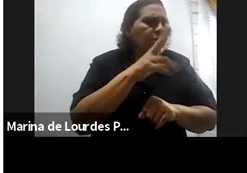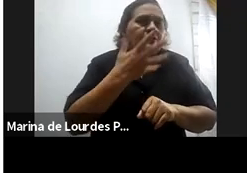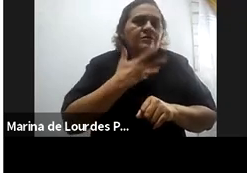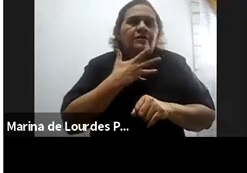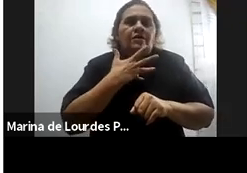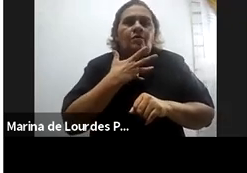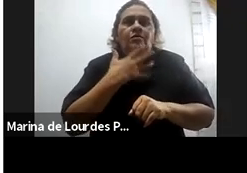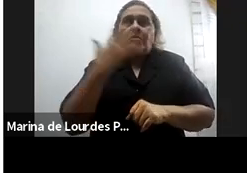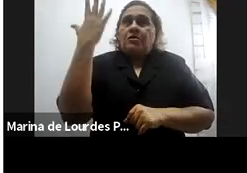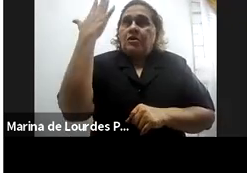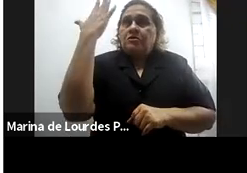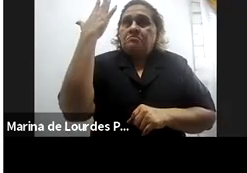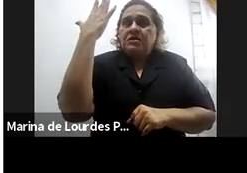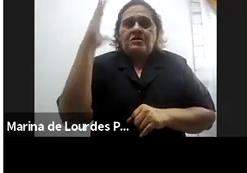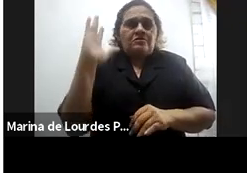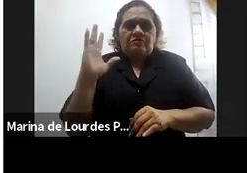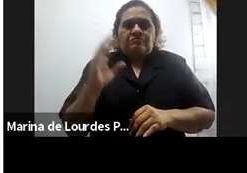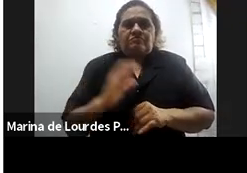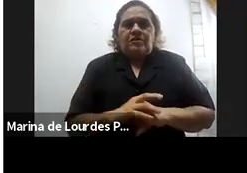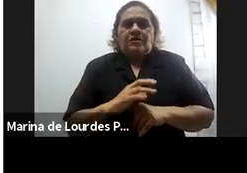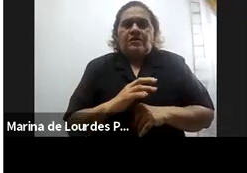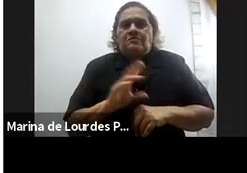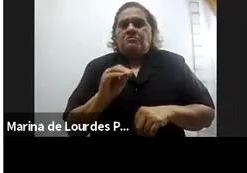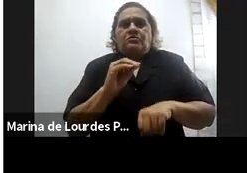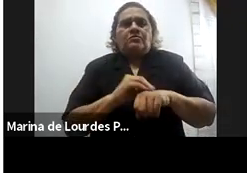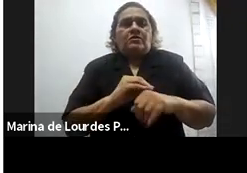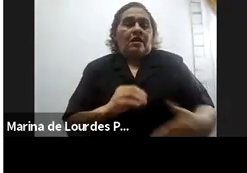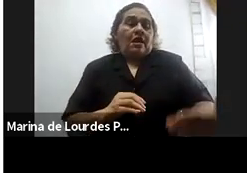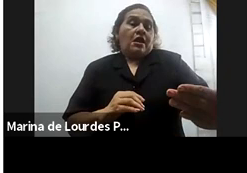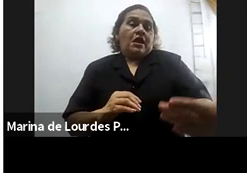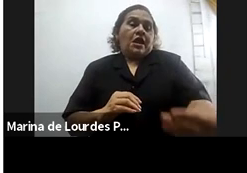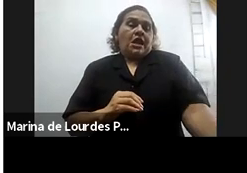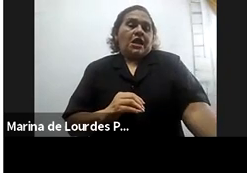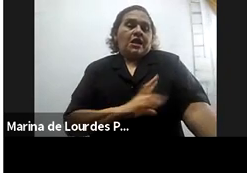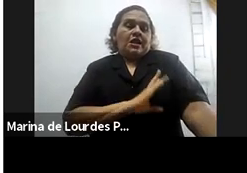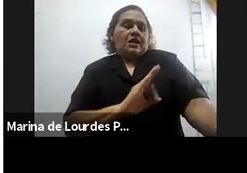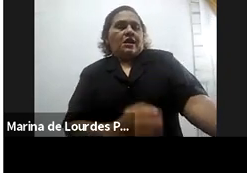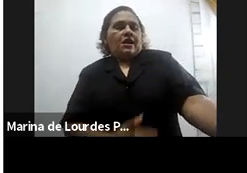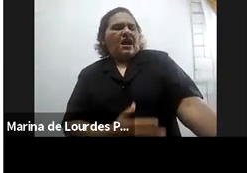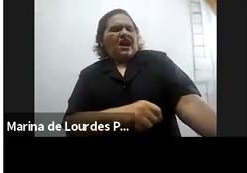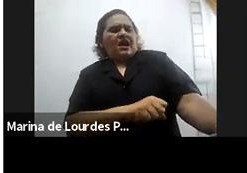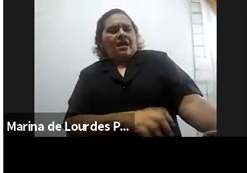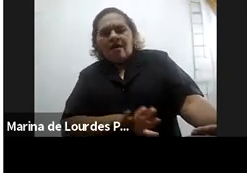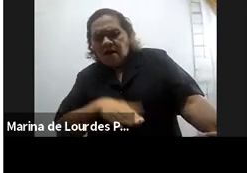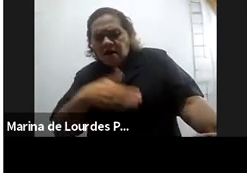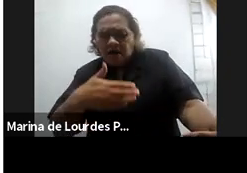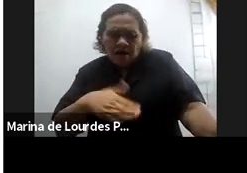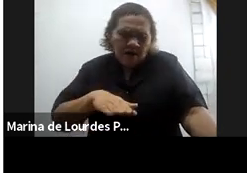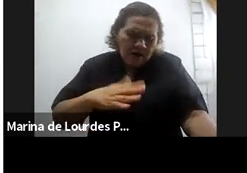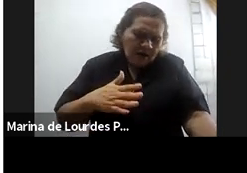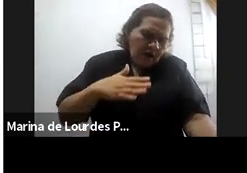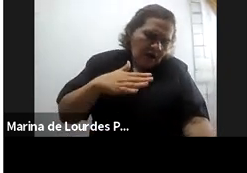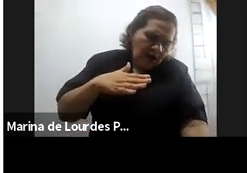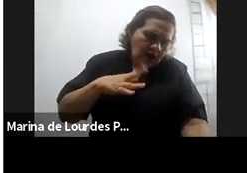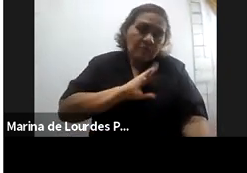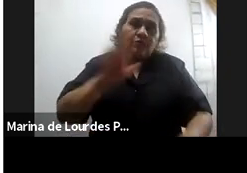un espejito de estos comunes, ¿no? Que podemos agarrar ahí con la mano, y eso nos puede ayudar, ¿no? A revisar la planta de los pies.